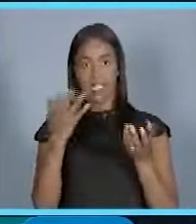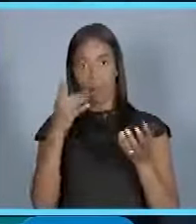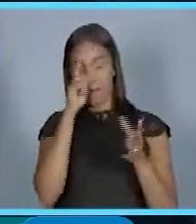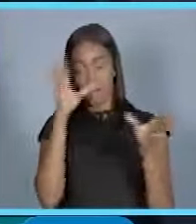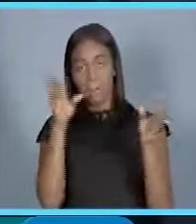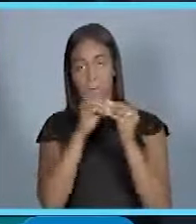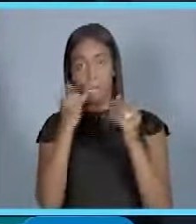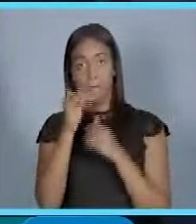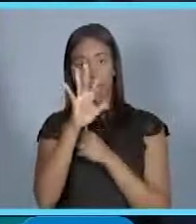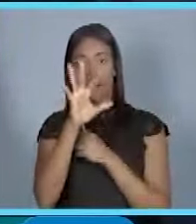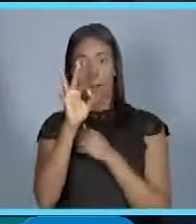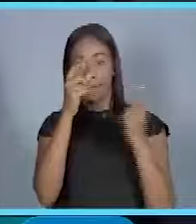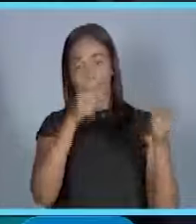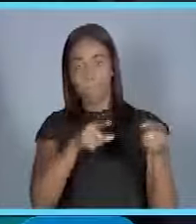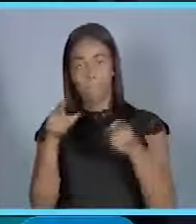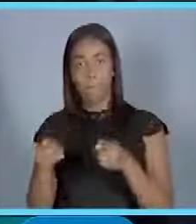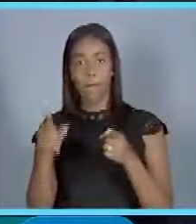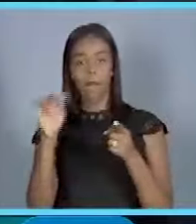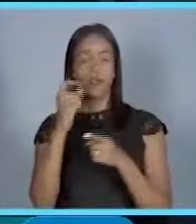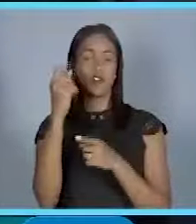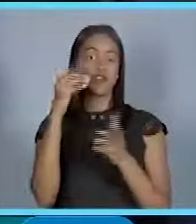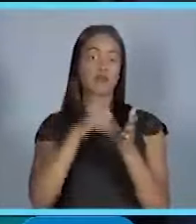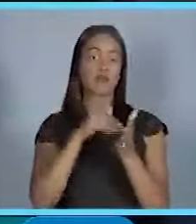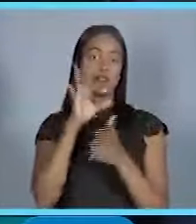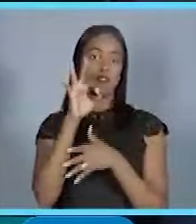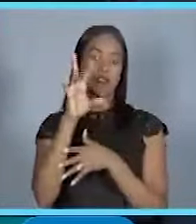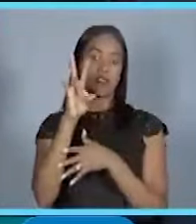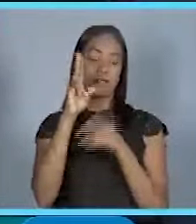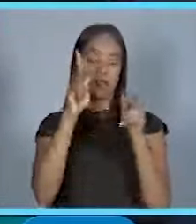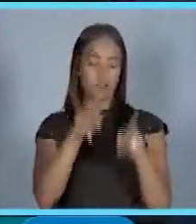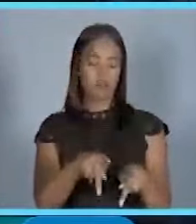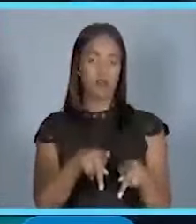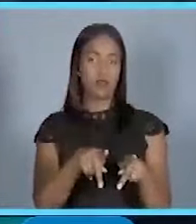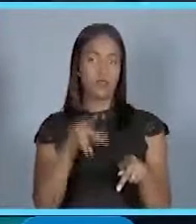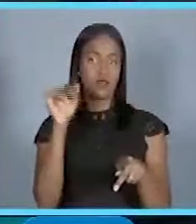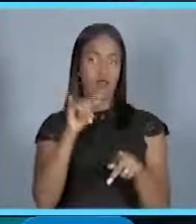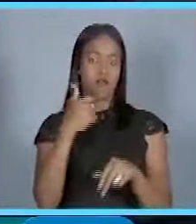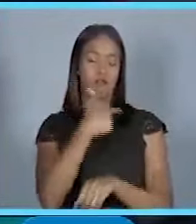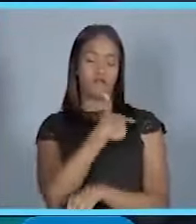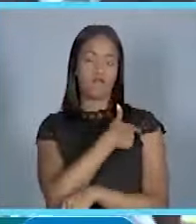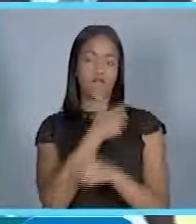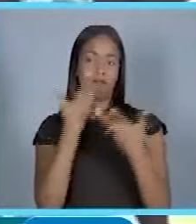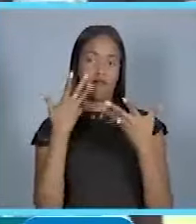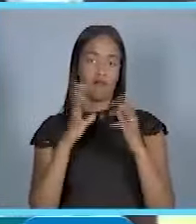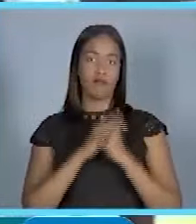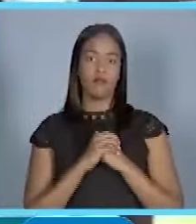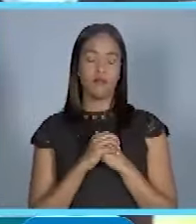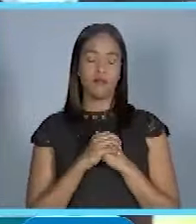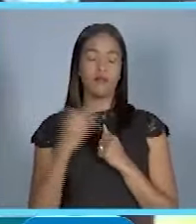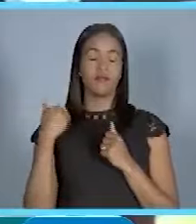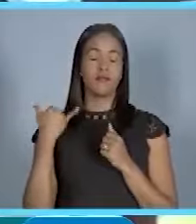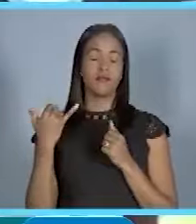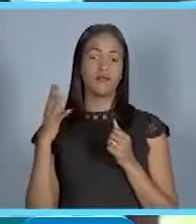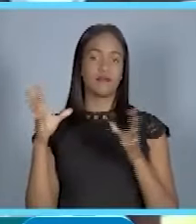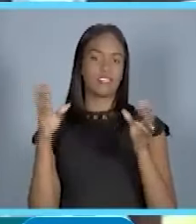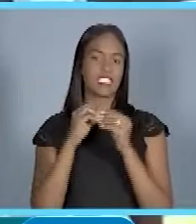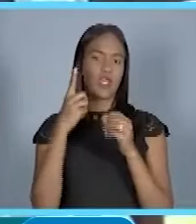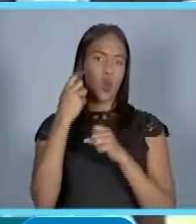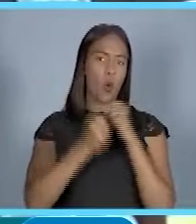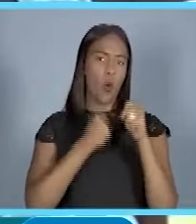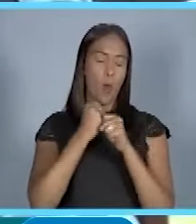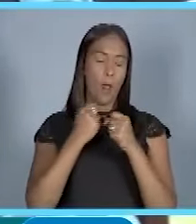acumulado de 59 casos y 11.097 personas inoculadas. Tienen alrededor de un año